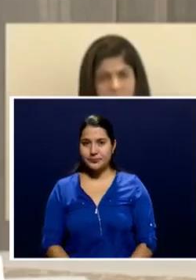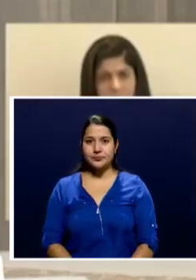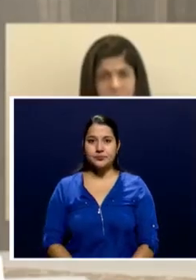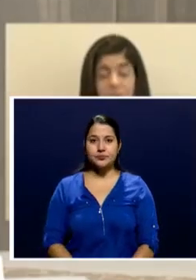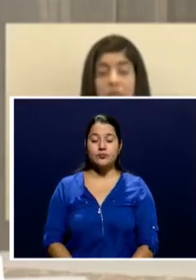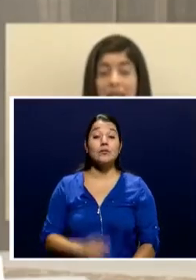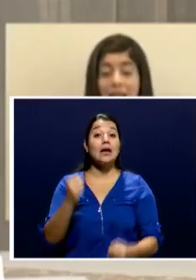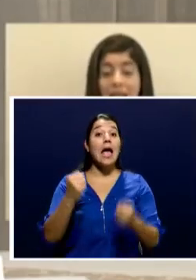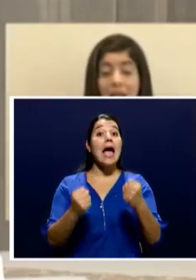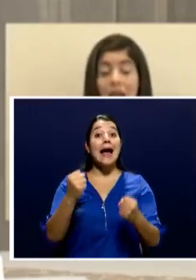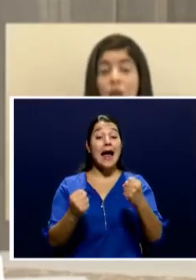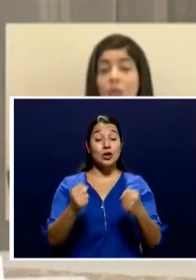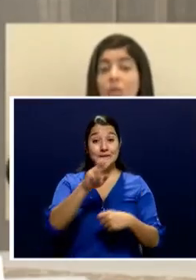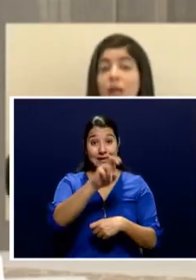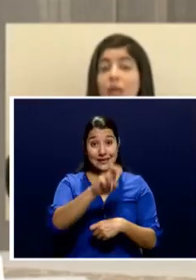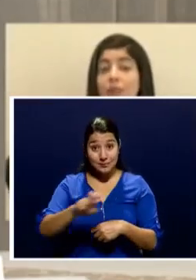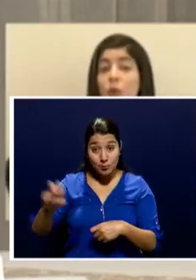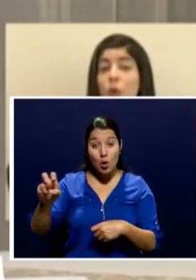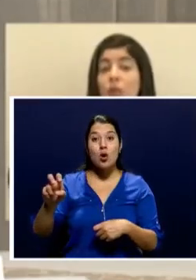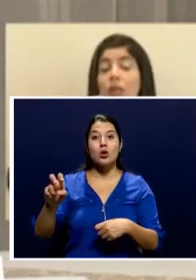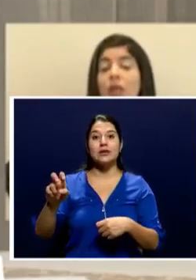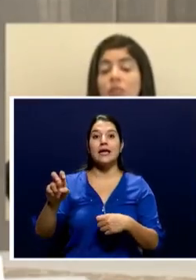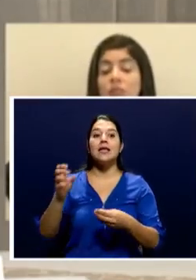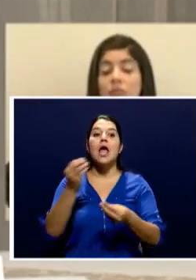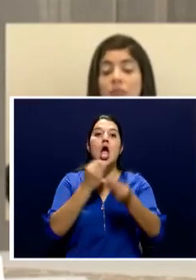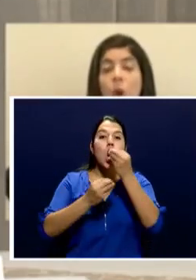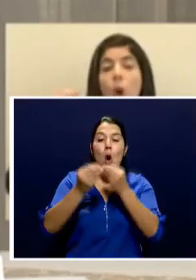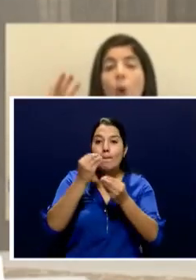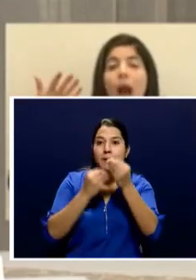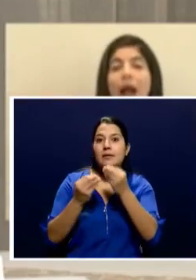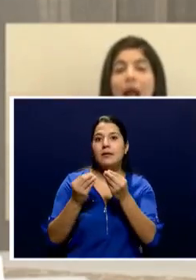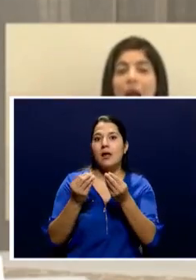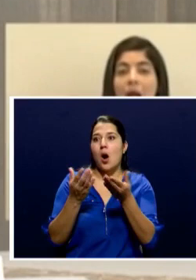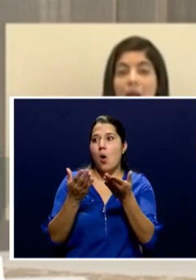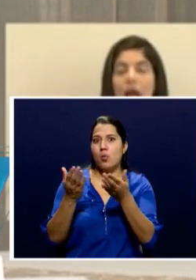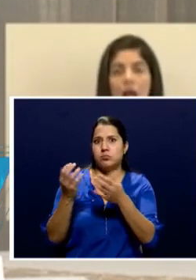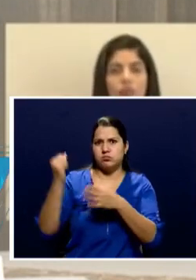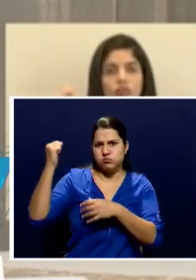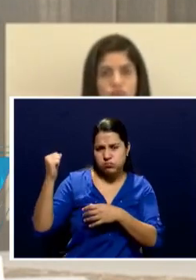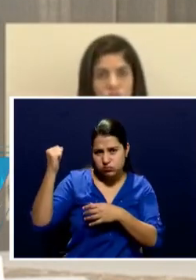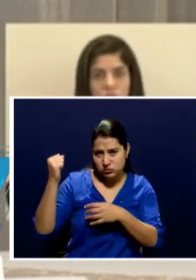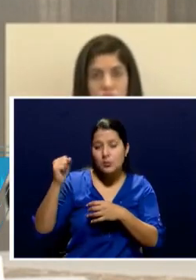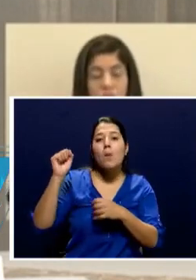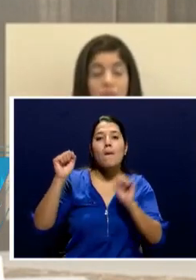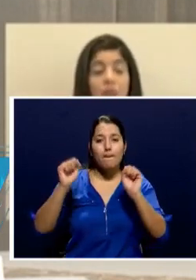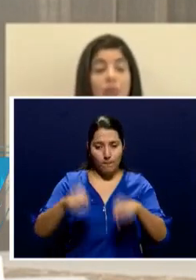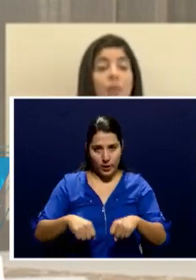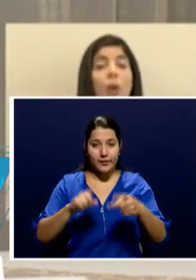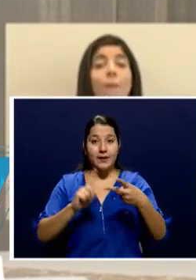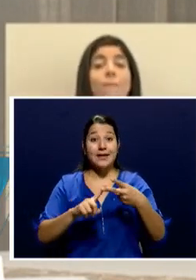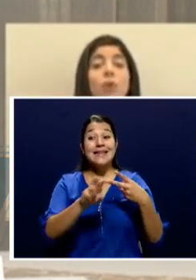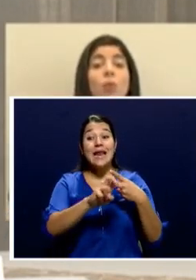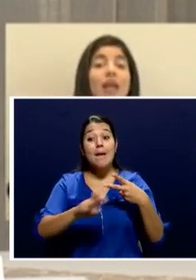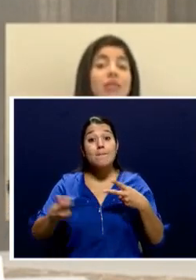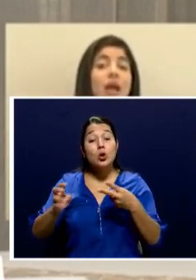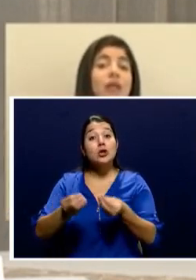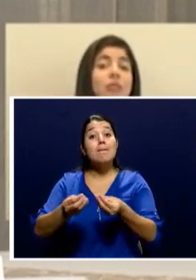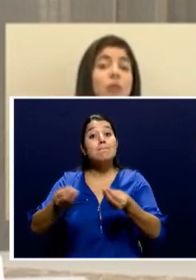Los vehículos de transporte de mercancía o carga. Los vehículos de transporte público destinados